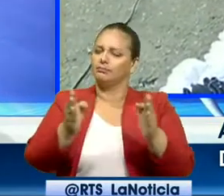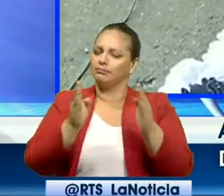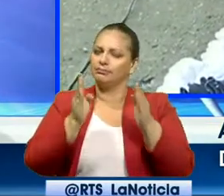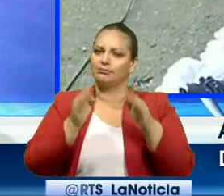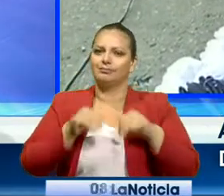más información